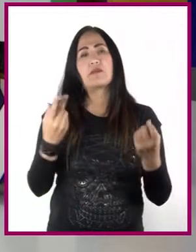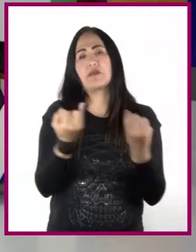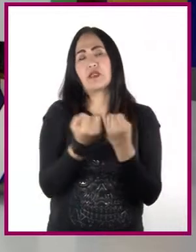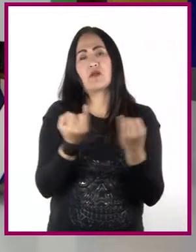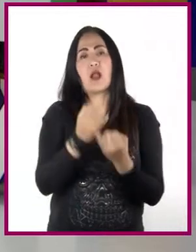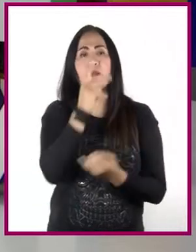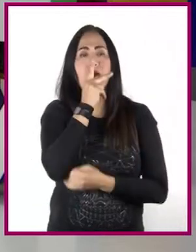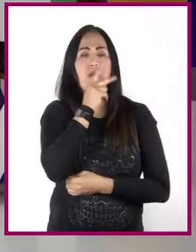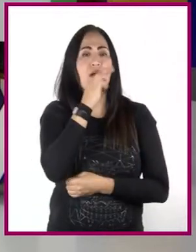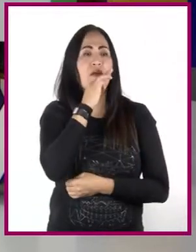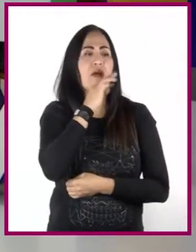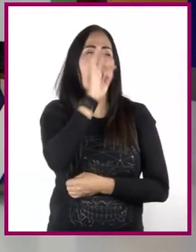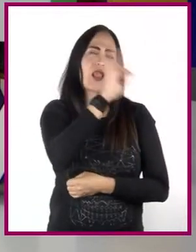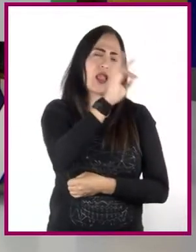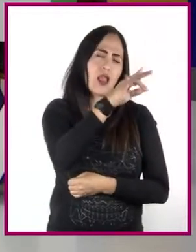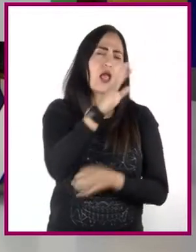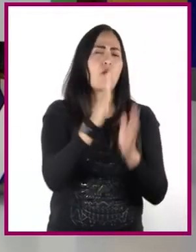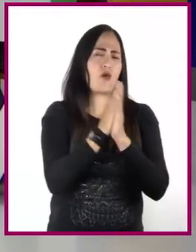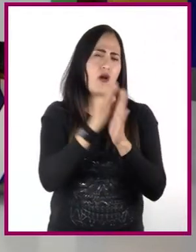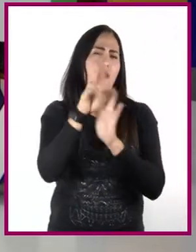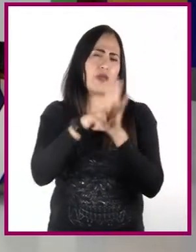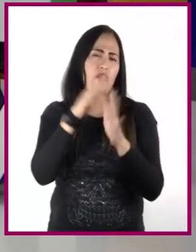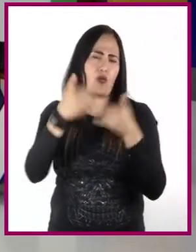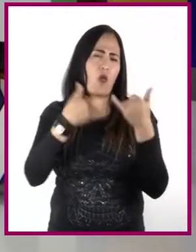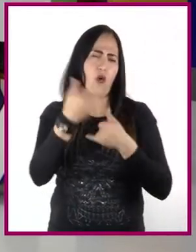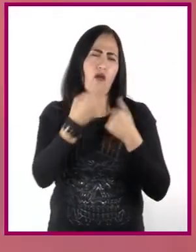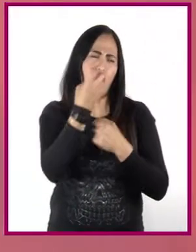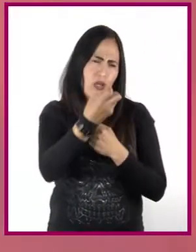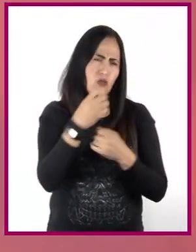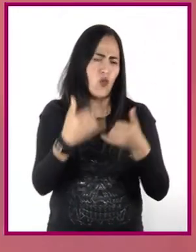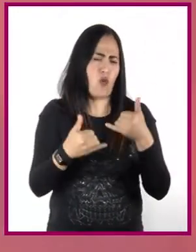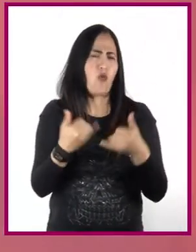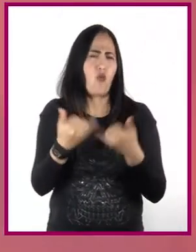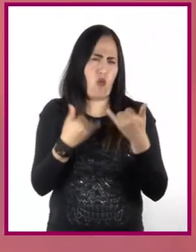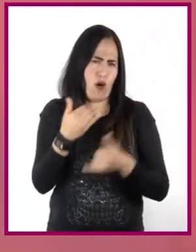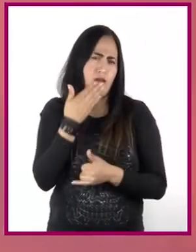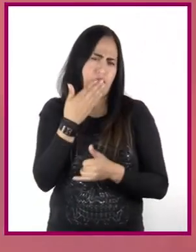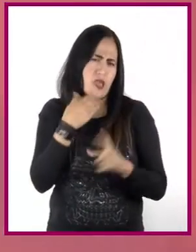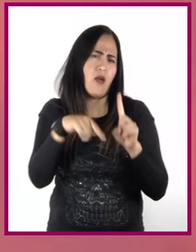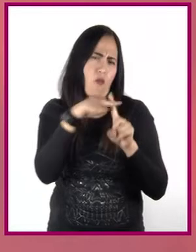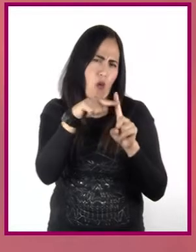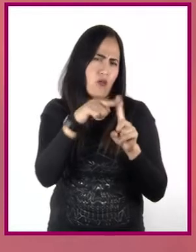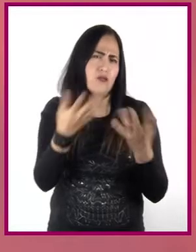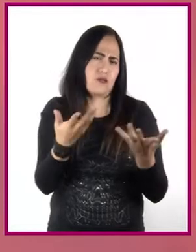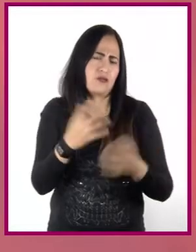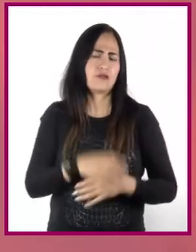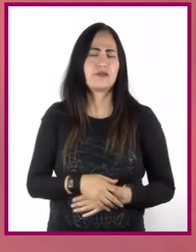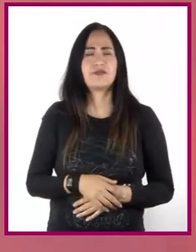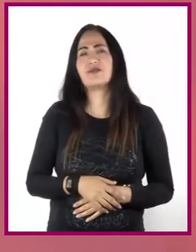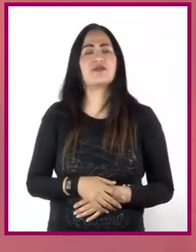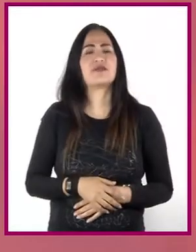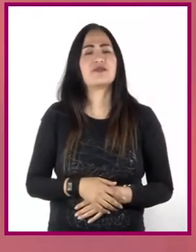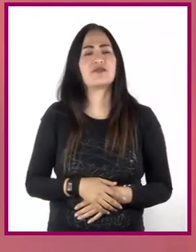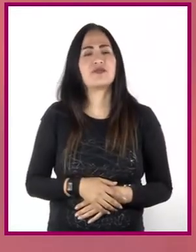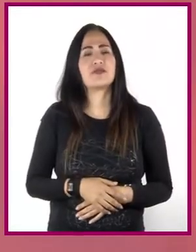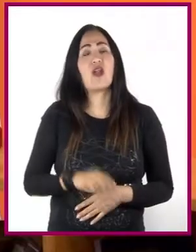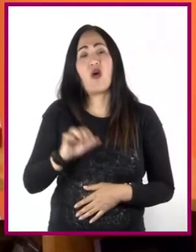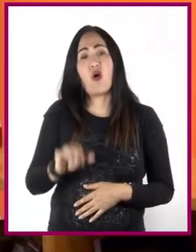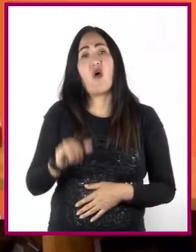de que los videojuegos bien utilizados son positivos. Oye, ¿y te imaginas esta otra